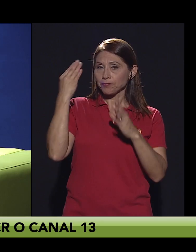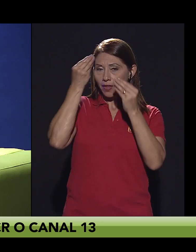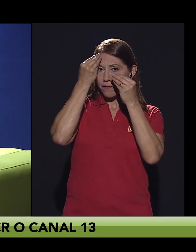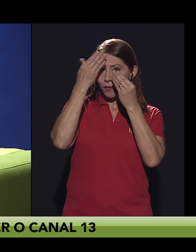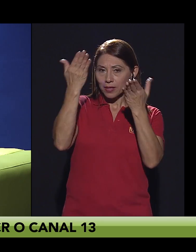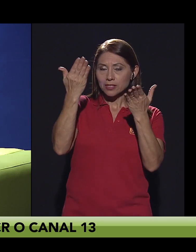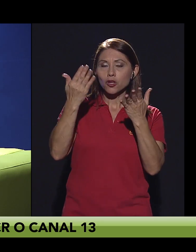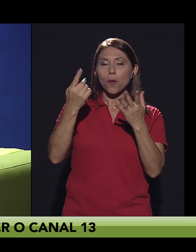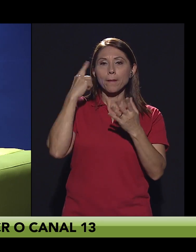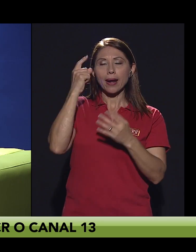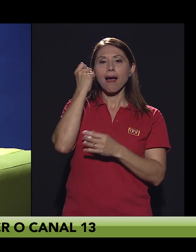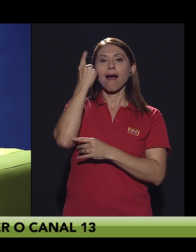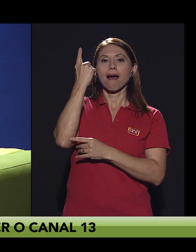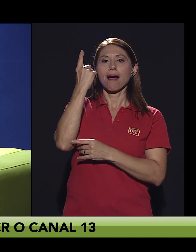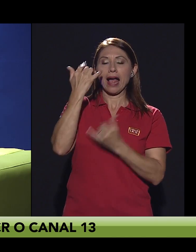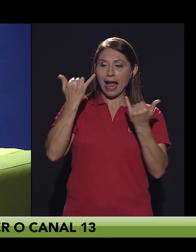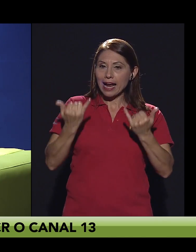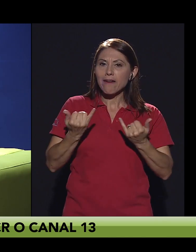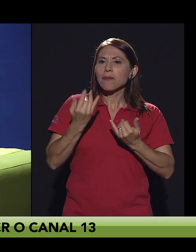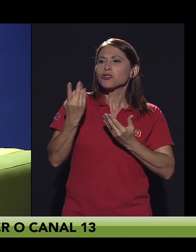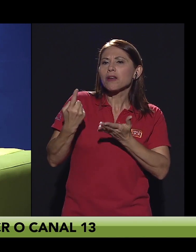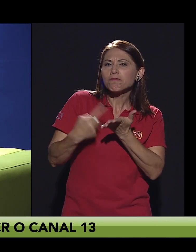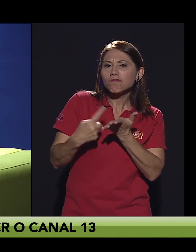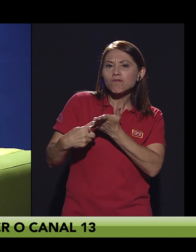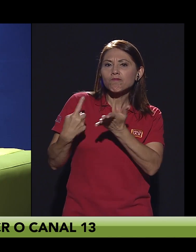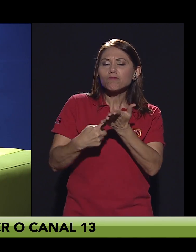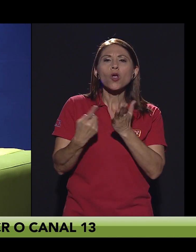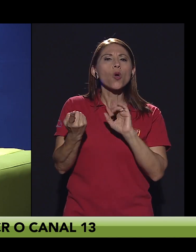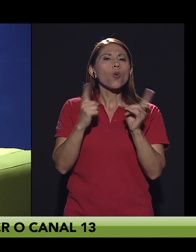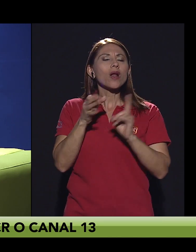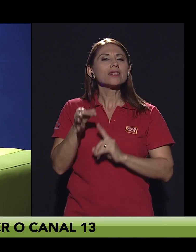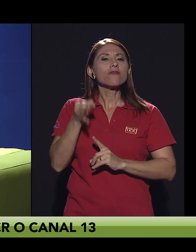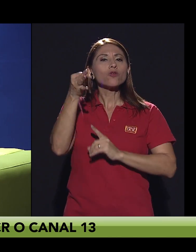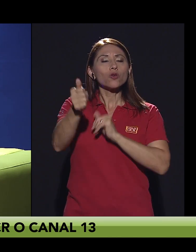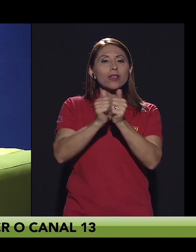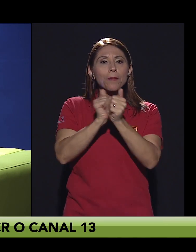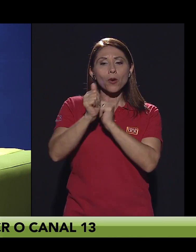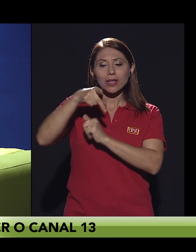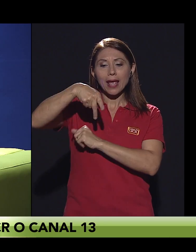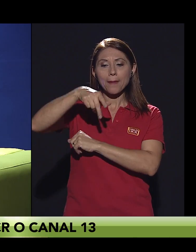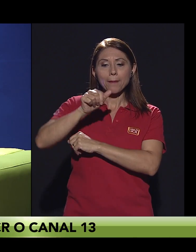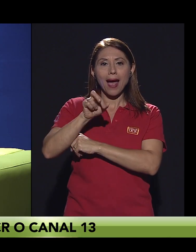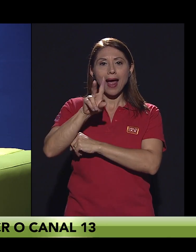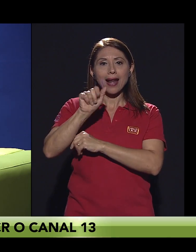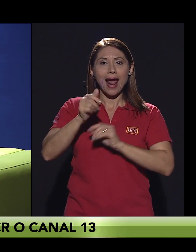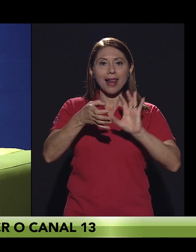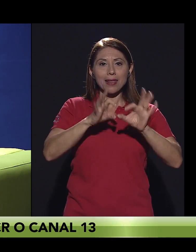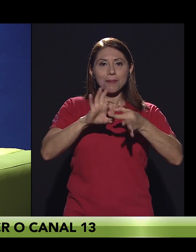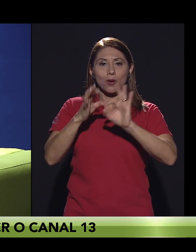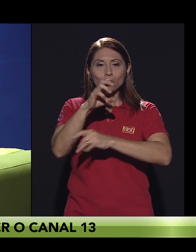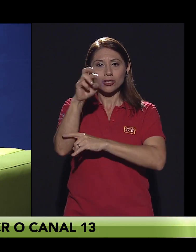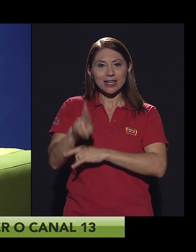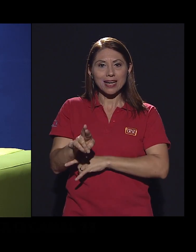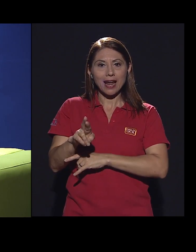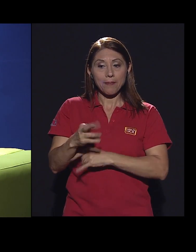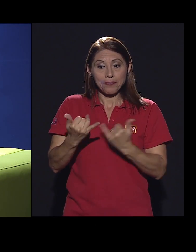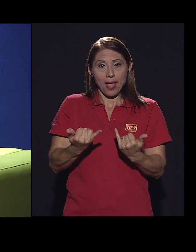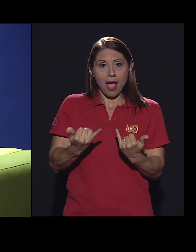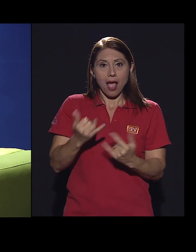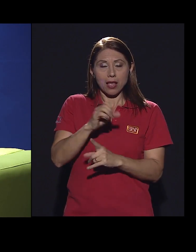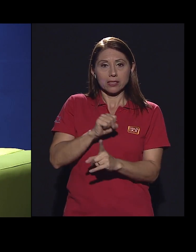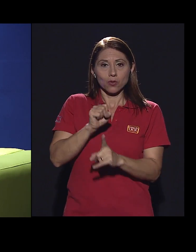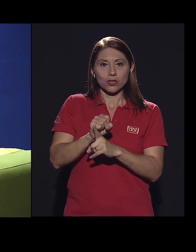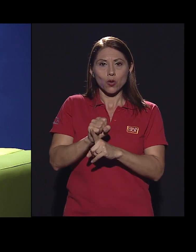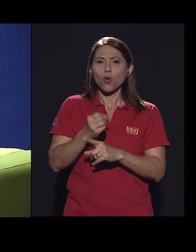esta información de contexto para analizar cuál es el futuro del deporte paralímpico en Costa Rica, la situación actual y los retos que tenemos